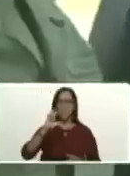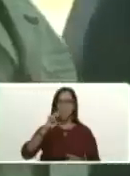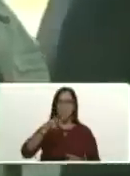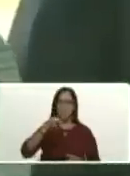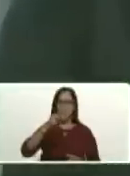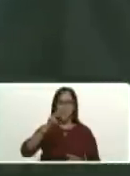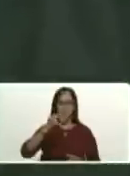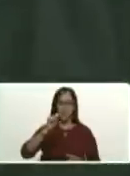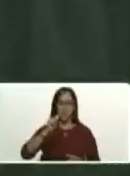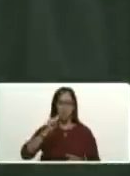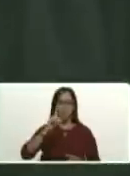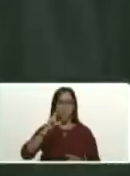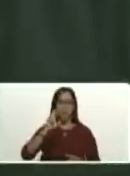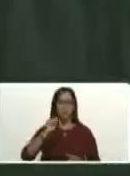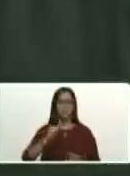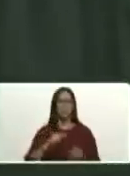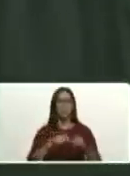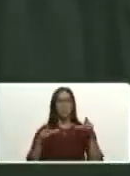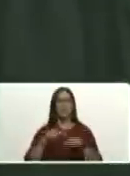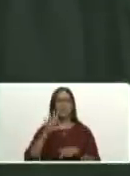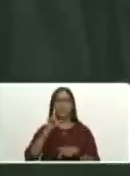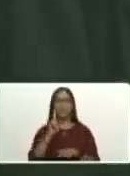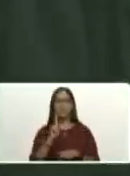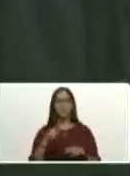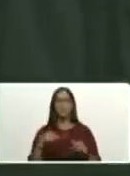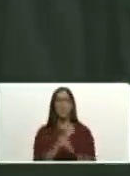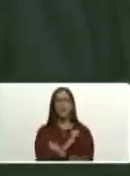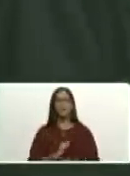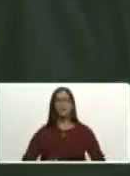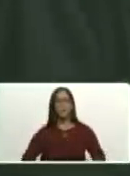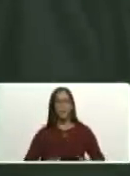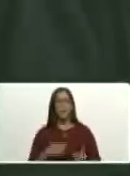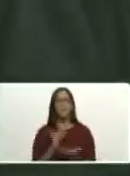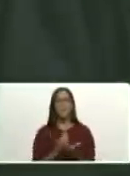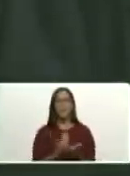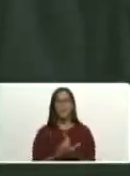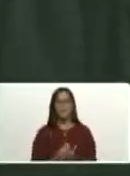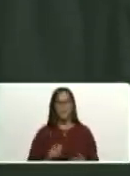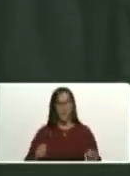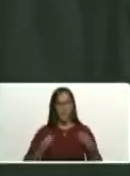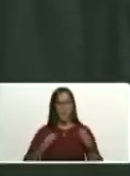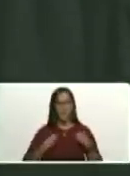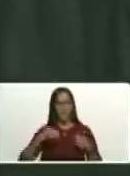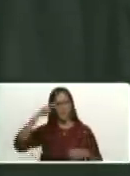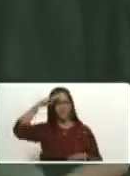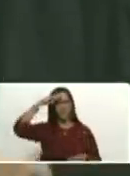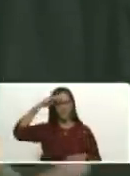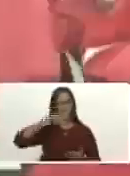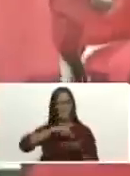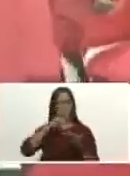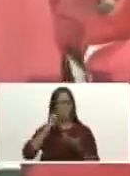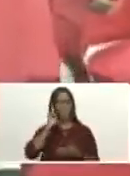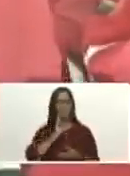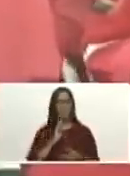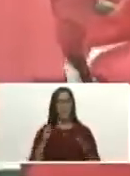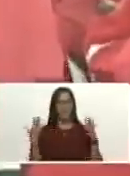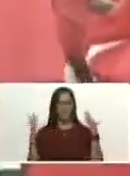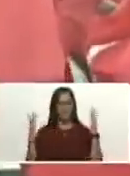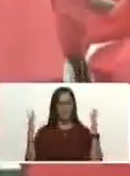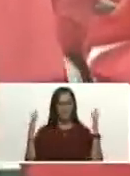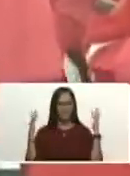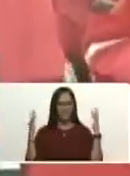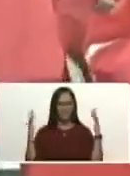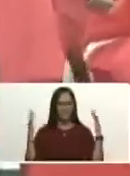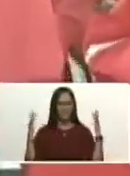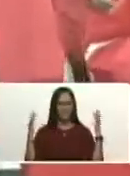Zona 51 de la Guardia Nacional Bolivariana en Monaga. ¡Que viva la Fuerza Armada Nacional Bolivariana!